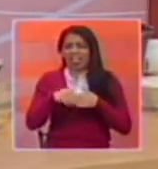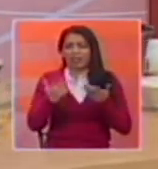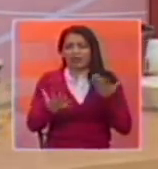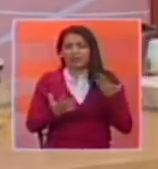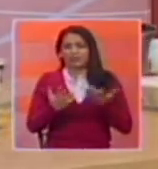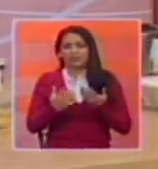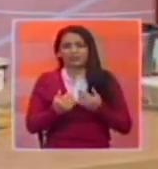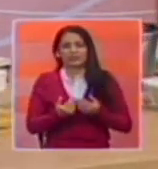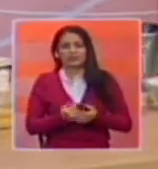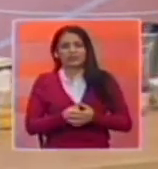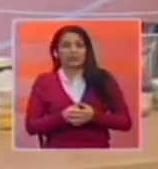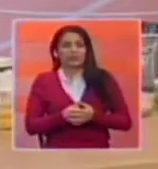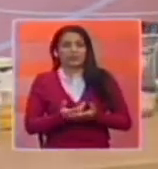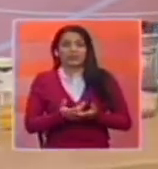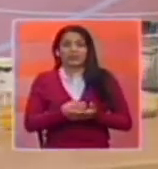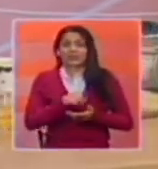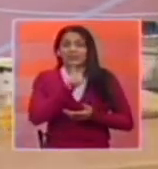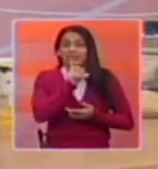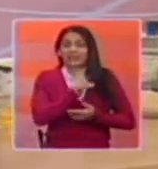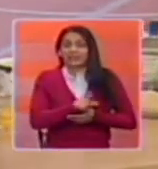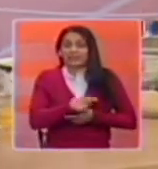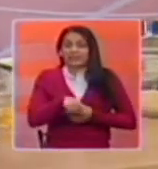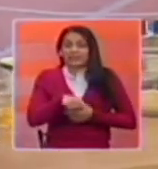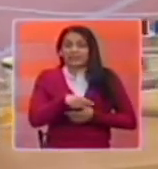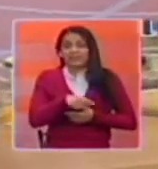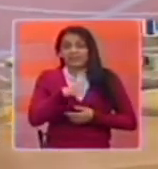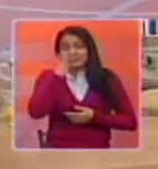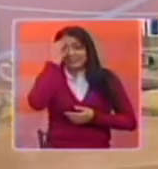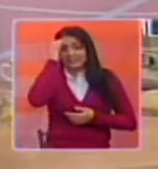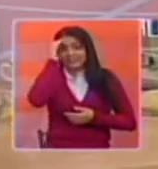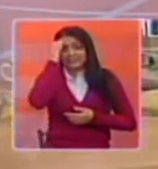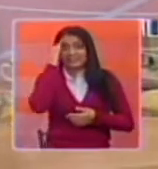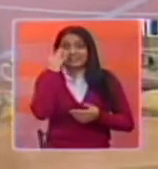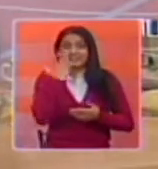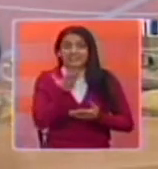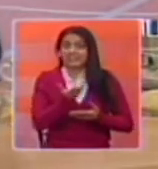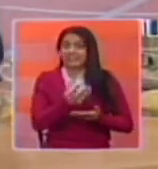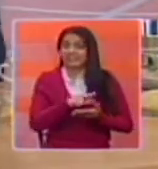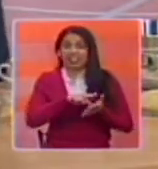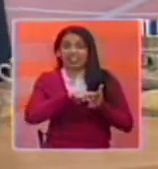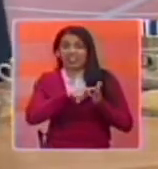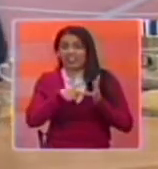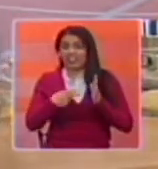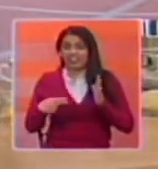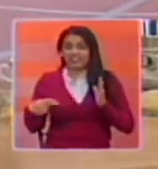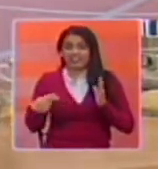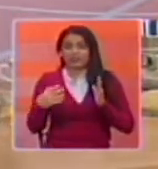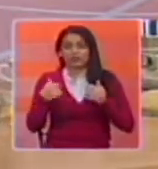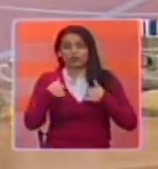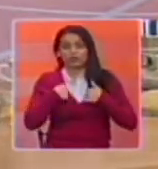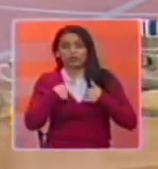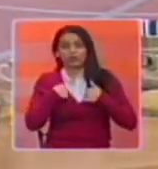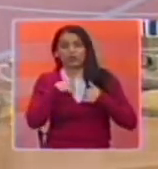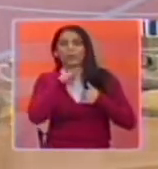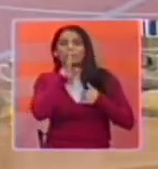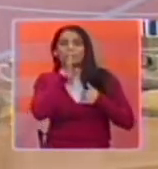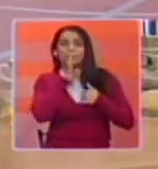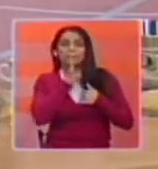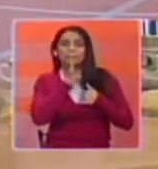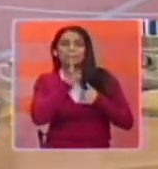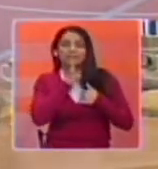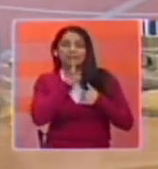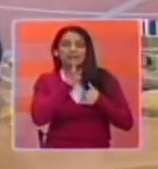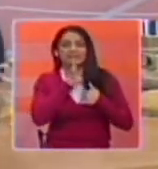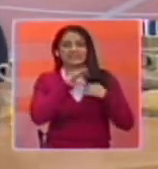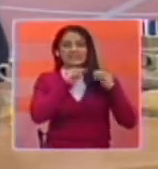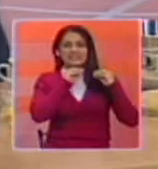Bueno, esta persona se hizo un lío, esa señora, entonces estuve yo 5 minutos con paciencia dándole clases